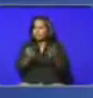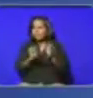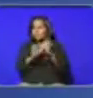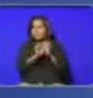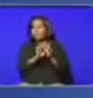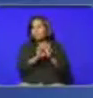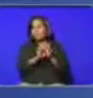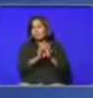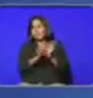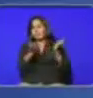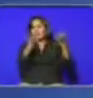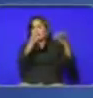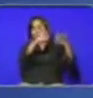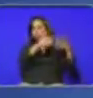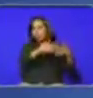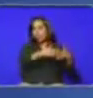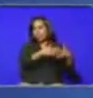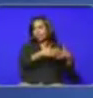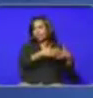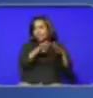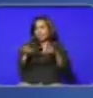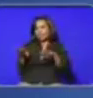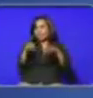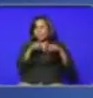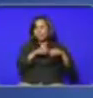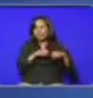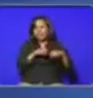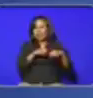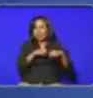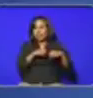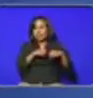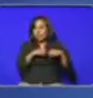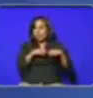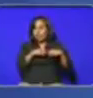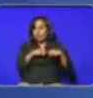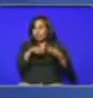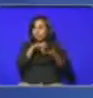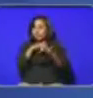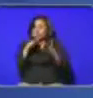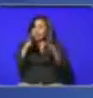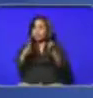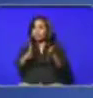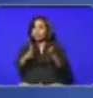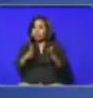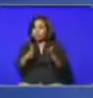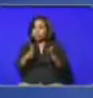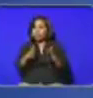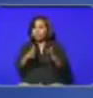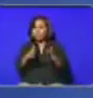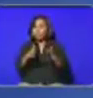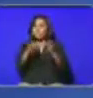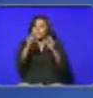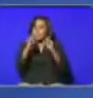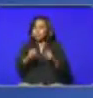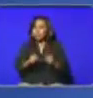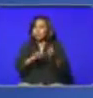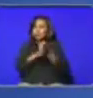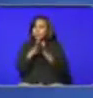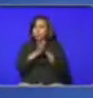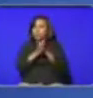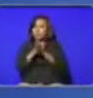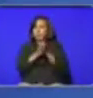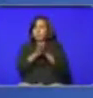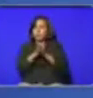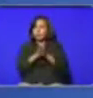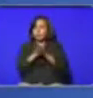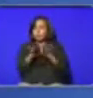los estudiantes egresados del ITSE, de alguna manera estamos garantizando que ellos estén haciendo una inversión en algo que inmediatamente va a retribuir